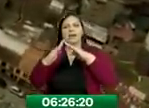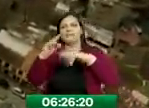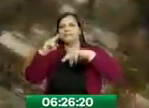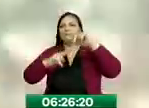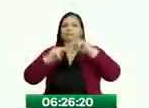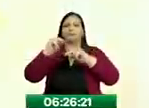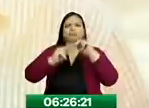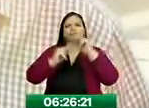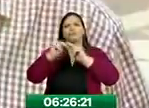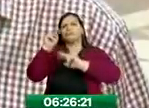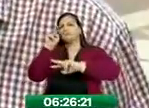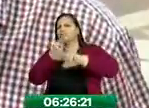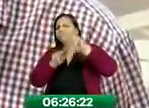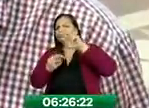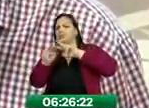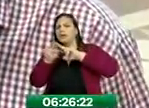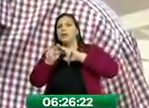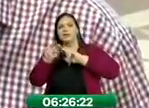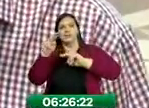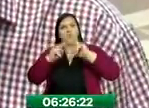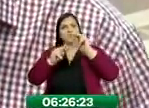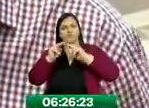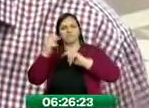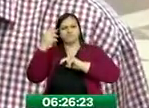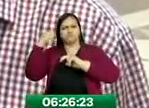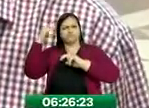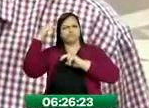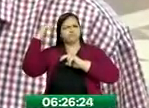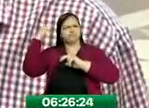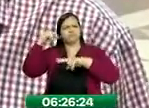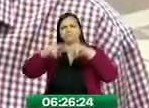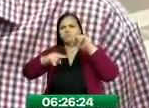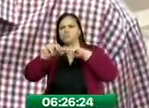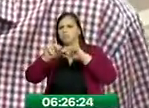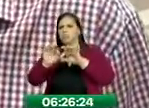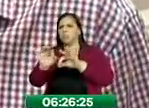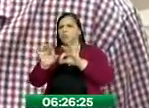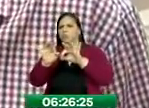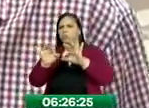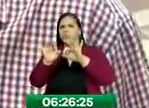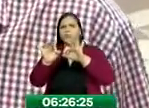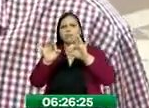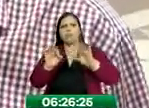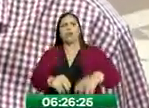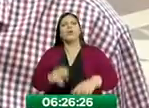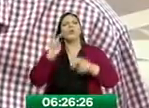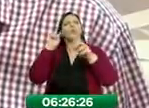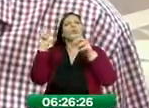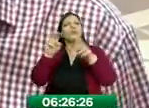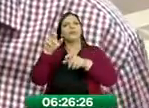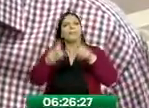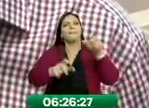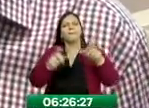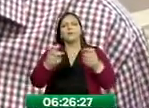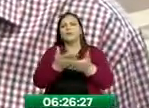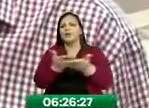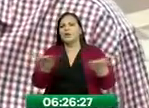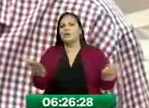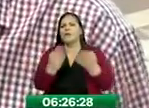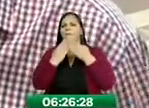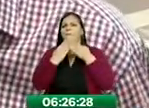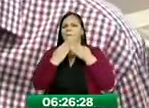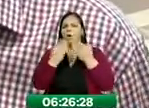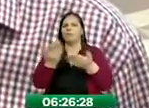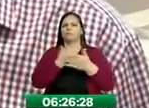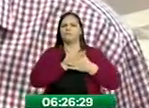entre otras. Porque un pueblo mágico no es solamente la ciudad, el entorno como tal. El pueblo mágico también es la gente, es las tradiciones,